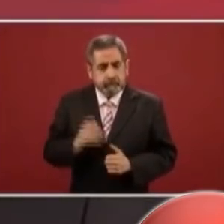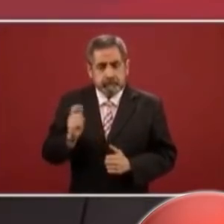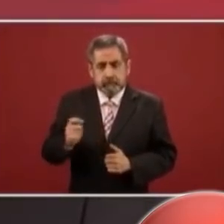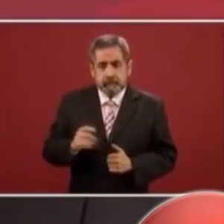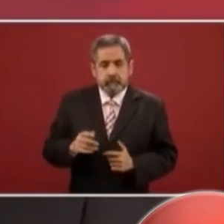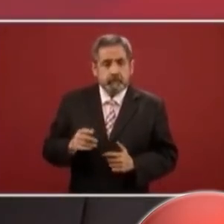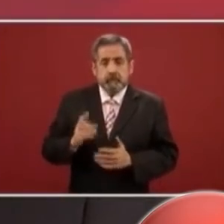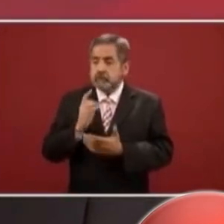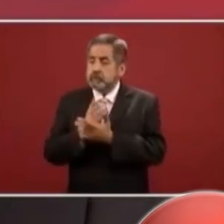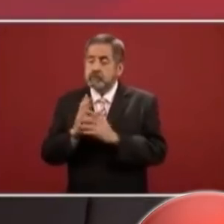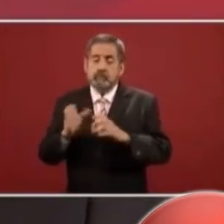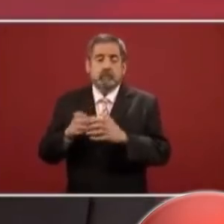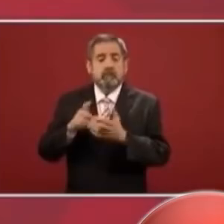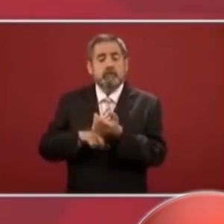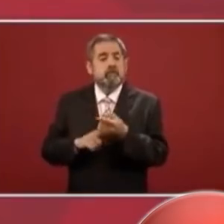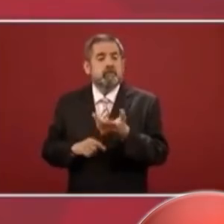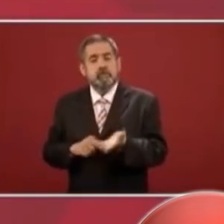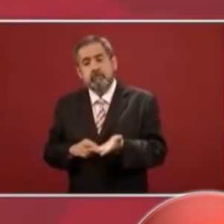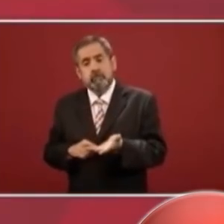solo